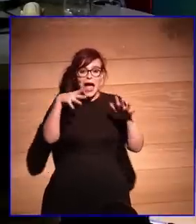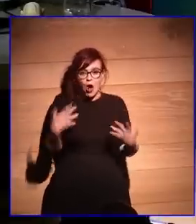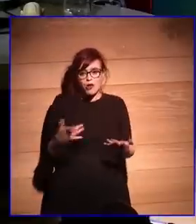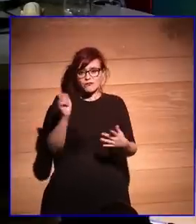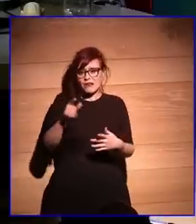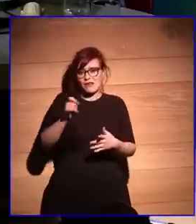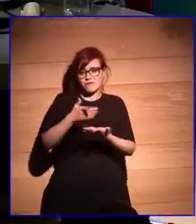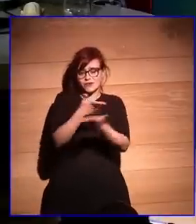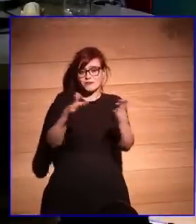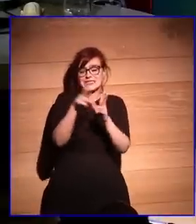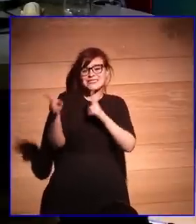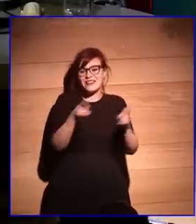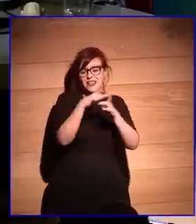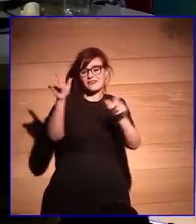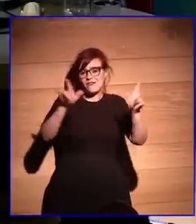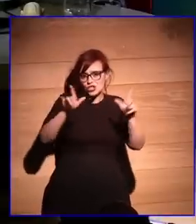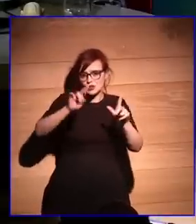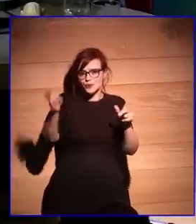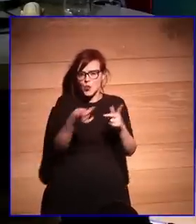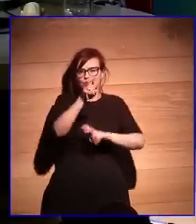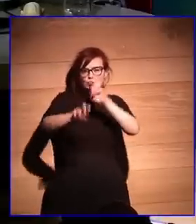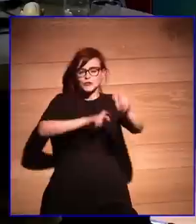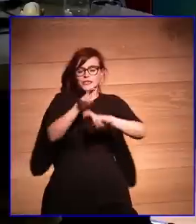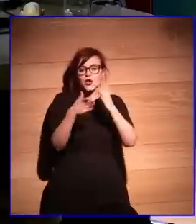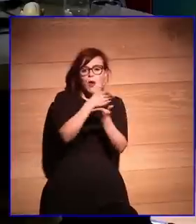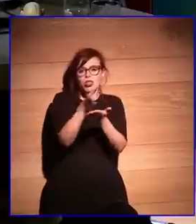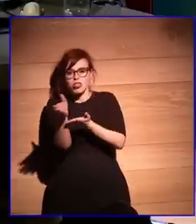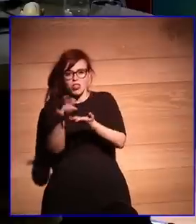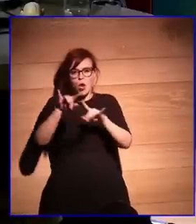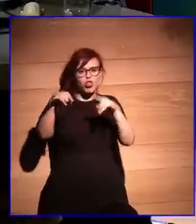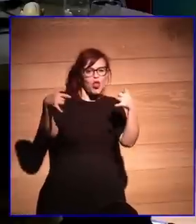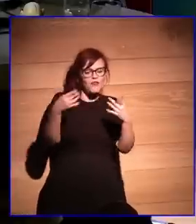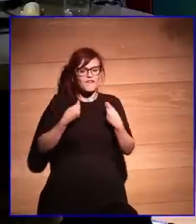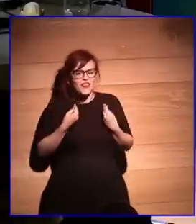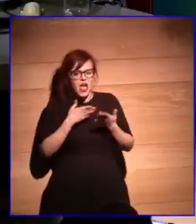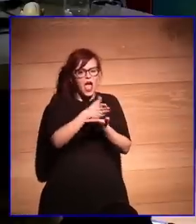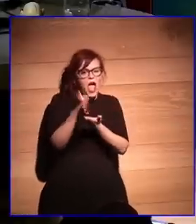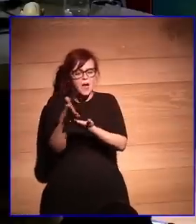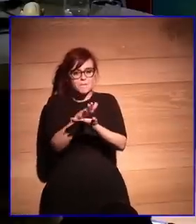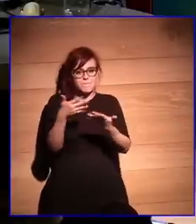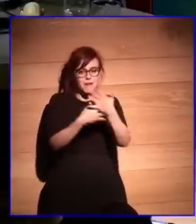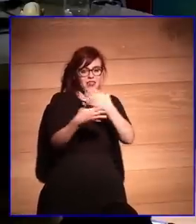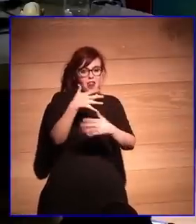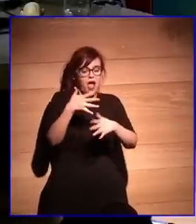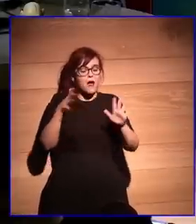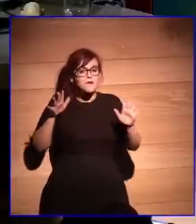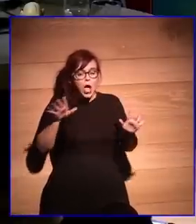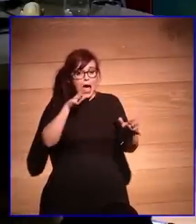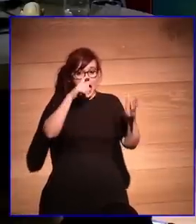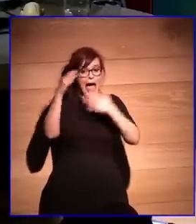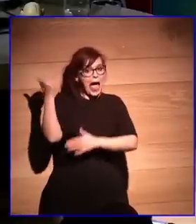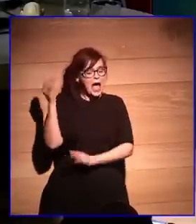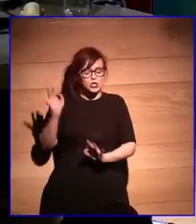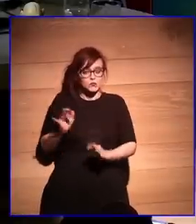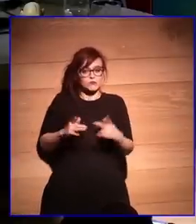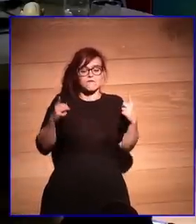muy habitual, en cualquier serie de televisión se buscan esas dobleces y esas mixturas en los claroscuros, uh-huh. Pero que